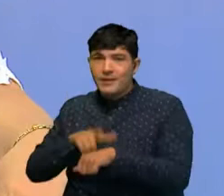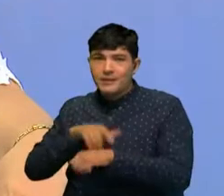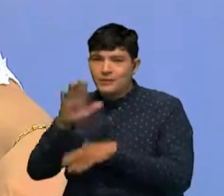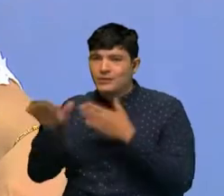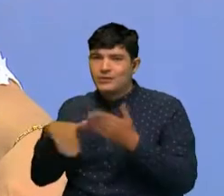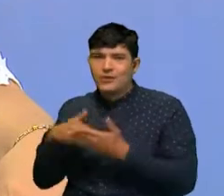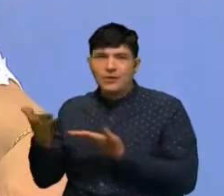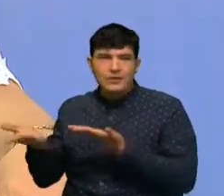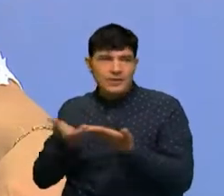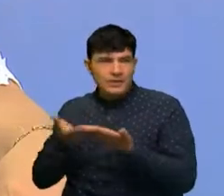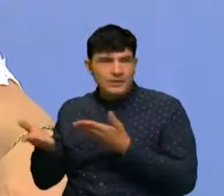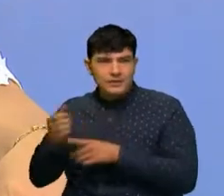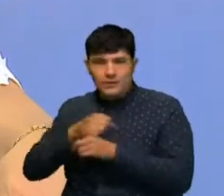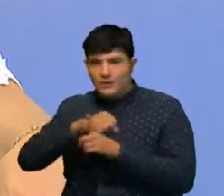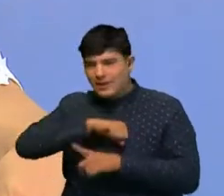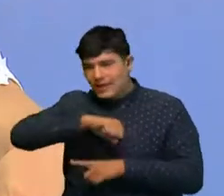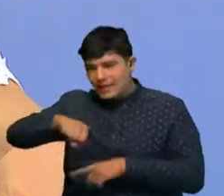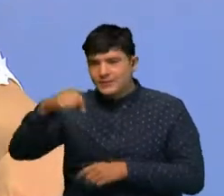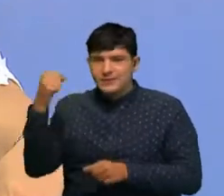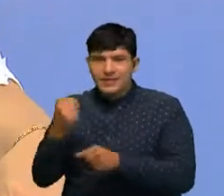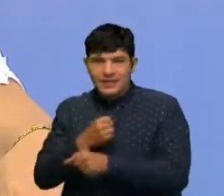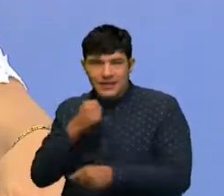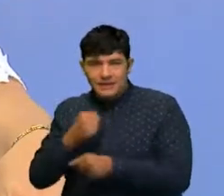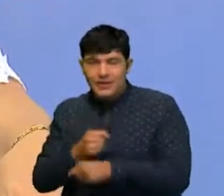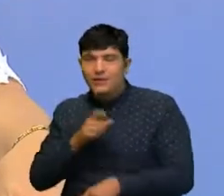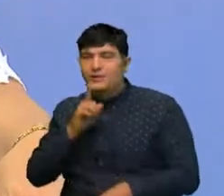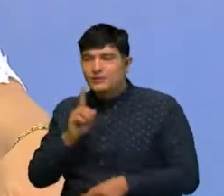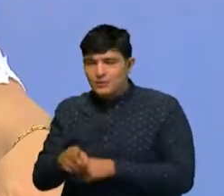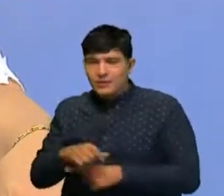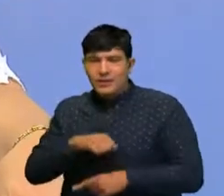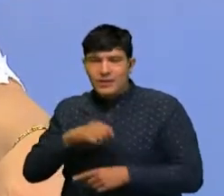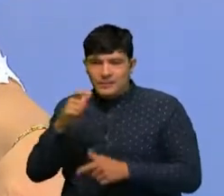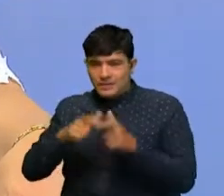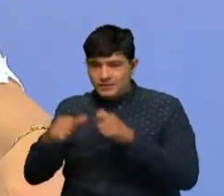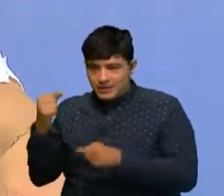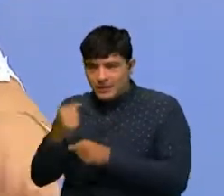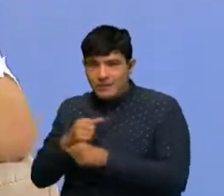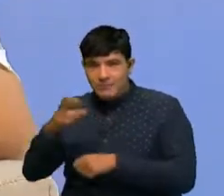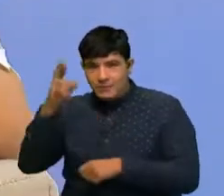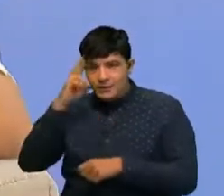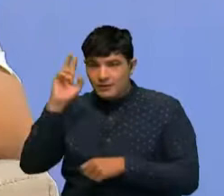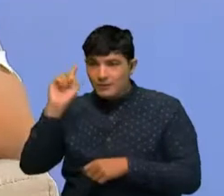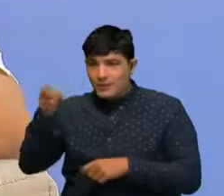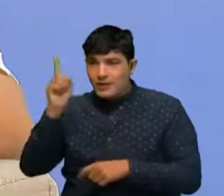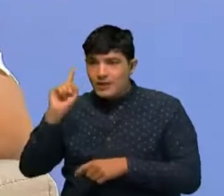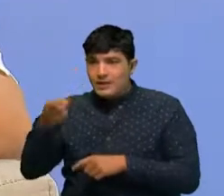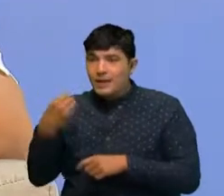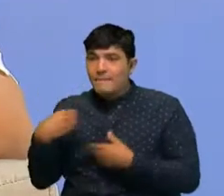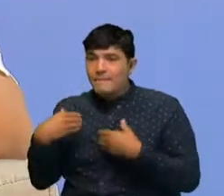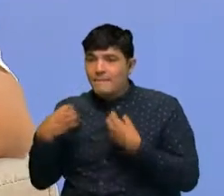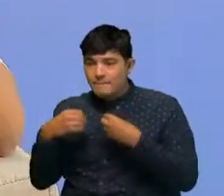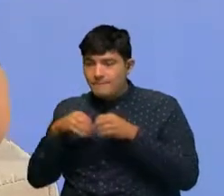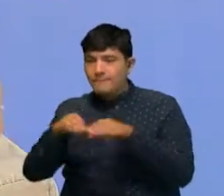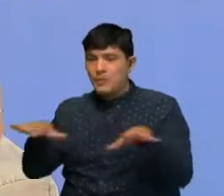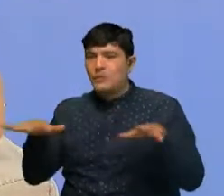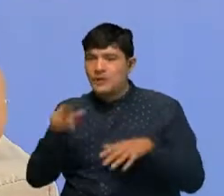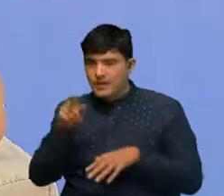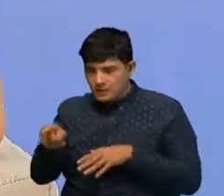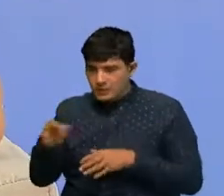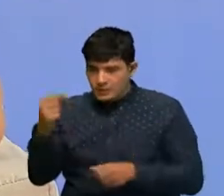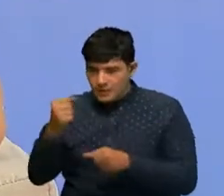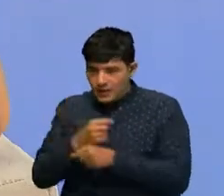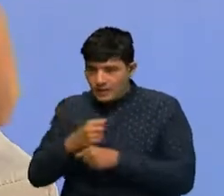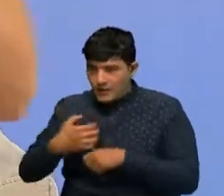las prestaciones o derechos laborales que tiene un trabajador. De ahí las políticas públicas por ese trabajo decente. ¿Qué es